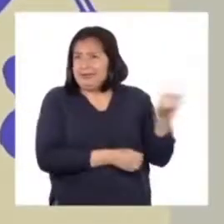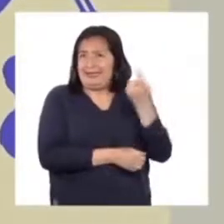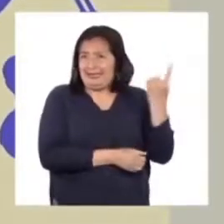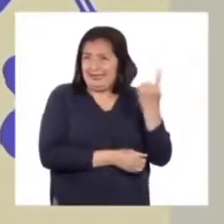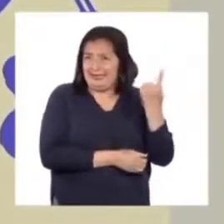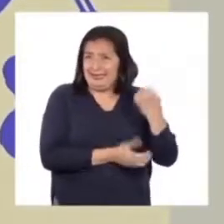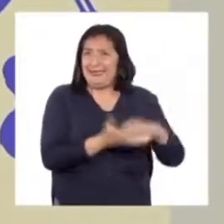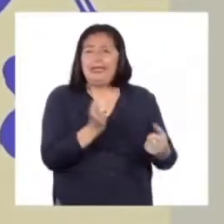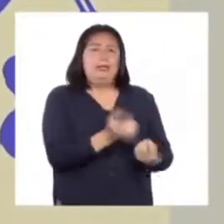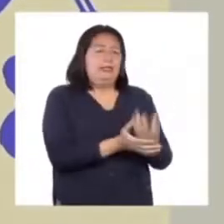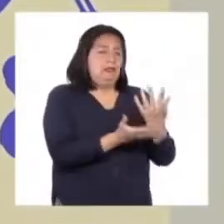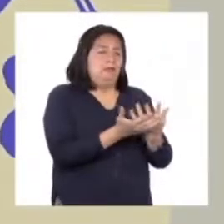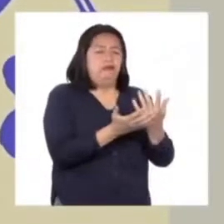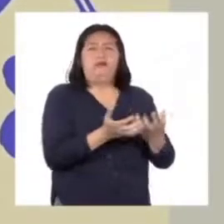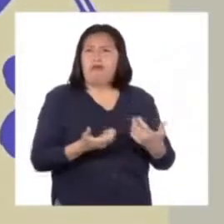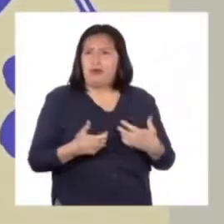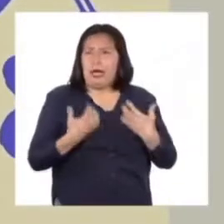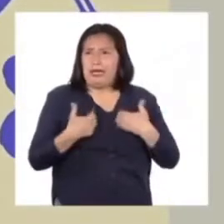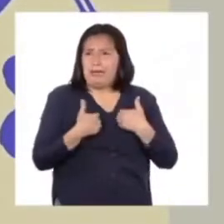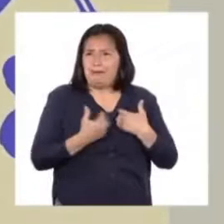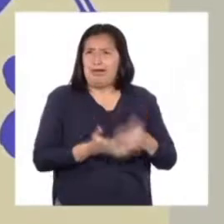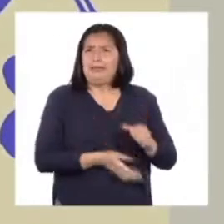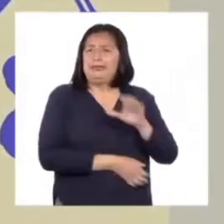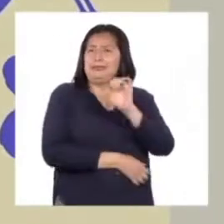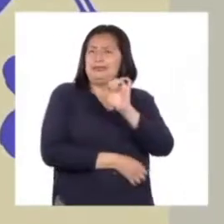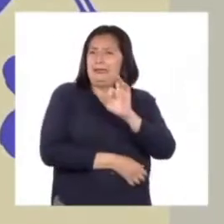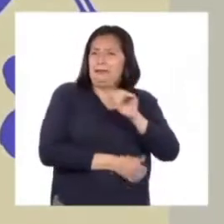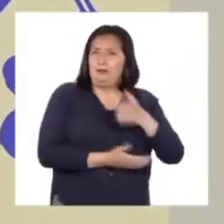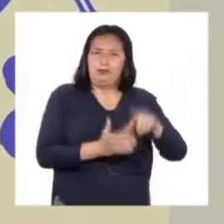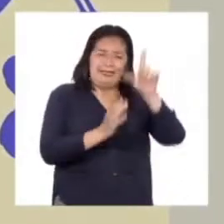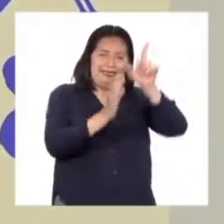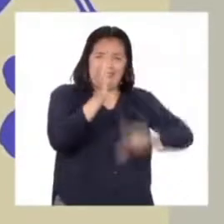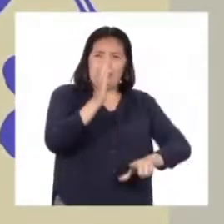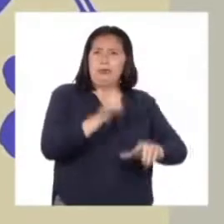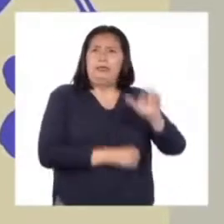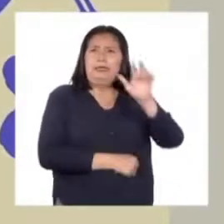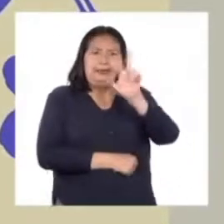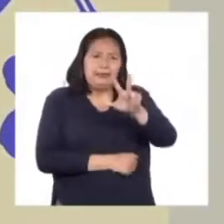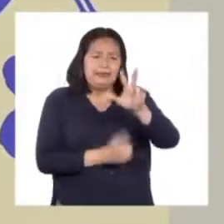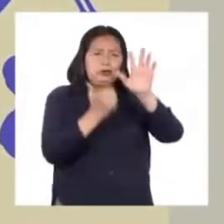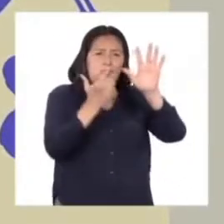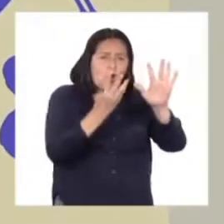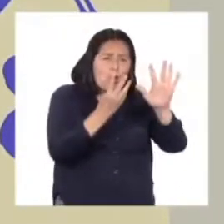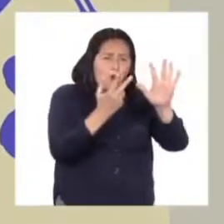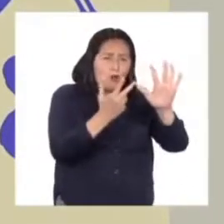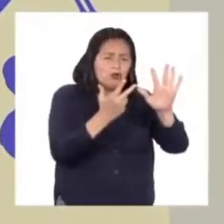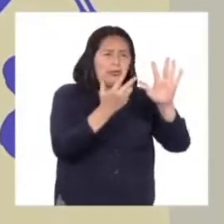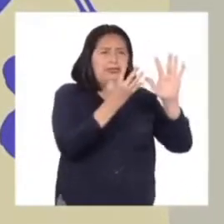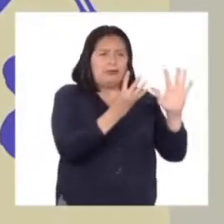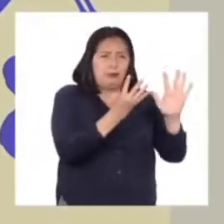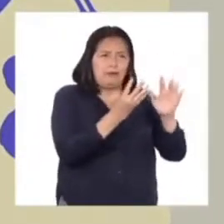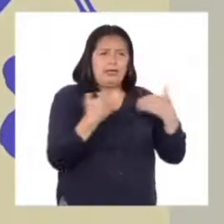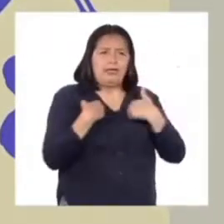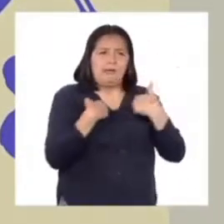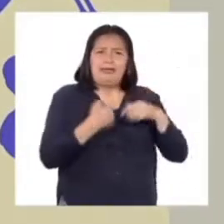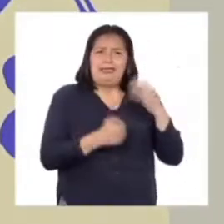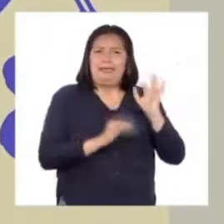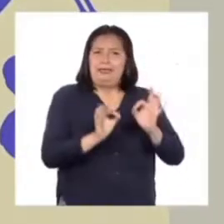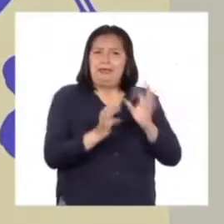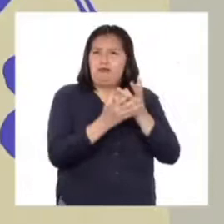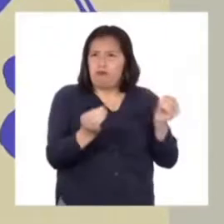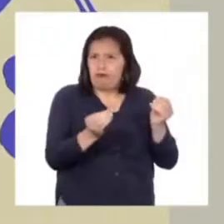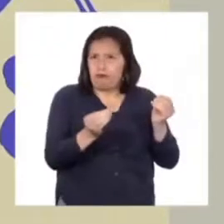Forestal y de Fauna Silvestre, SERFOR, emitió un listado de 389 especies en riesgo de